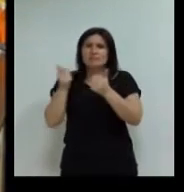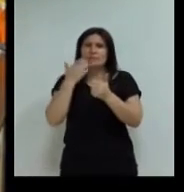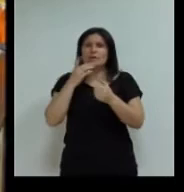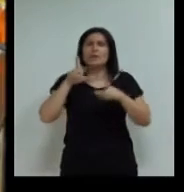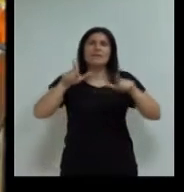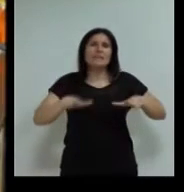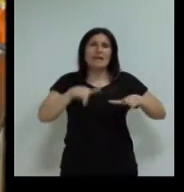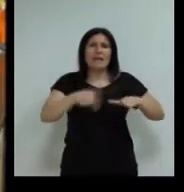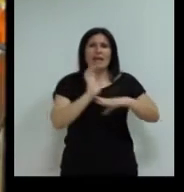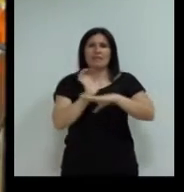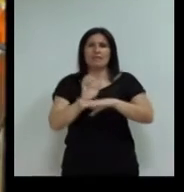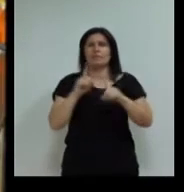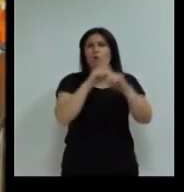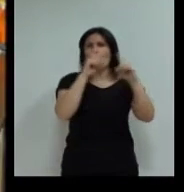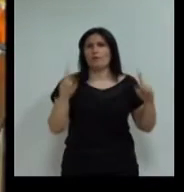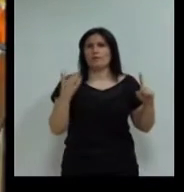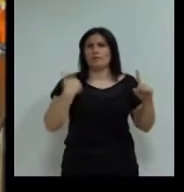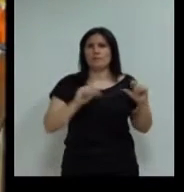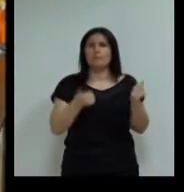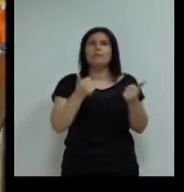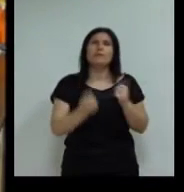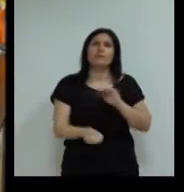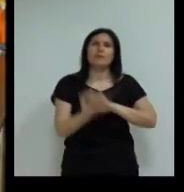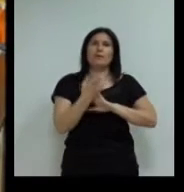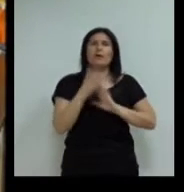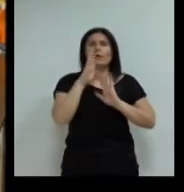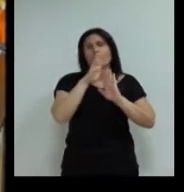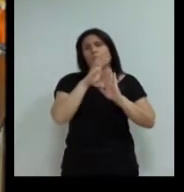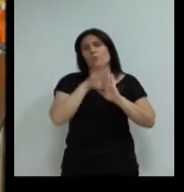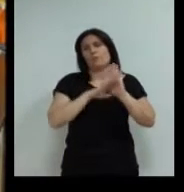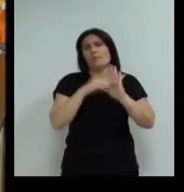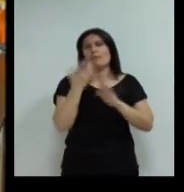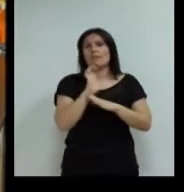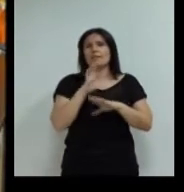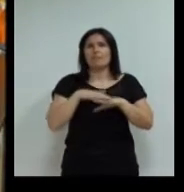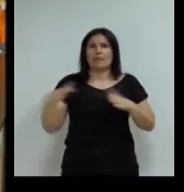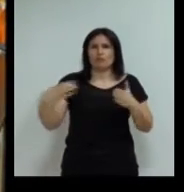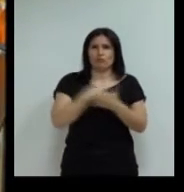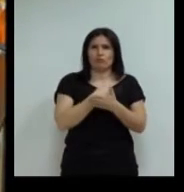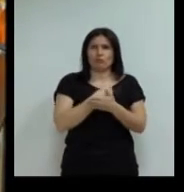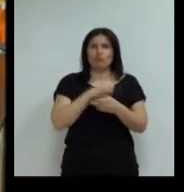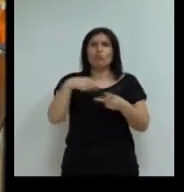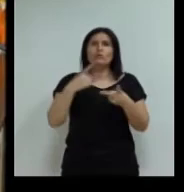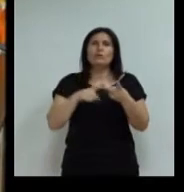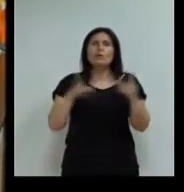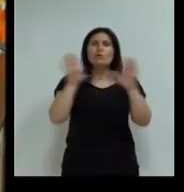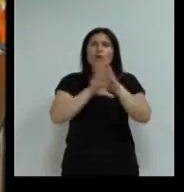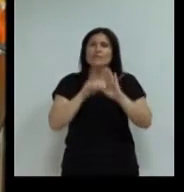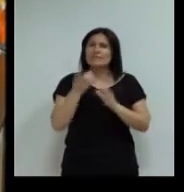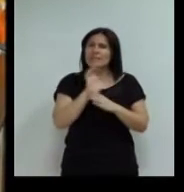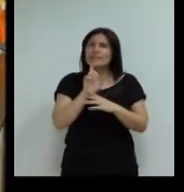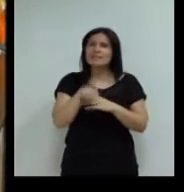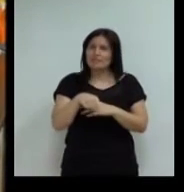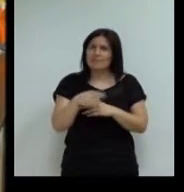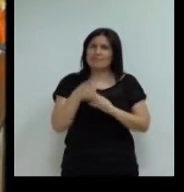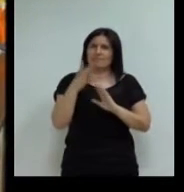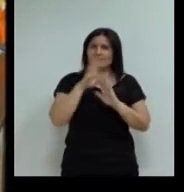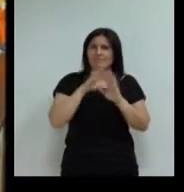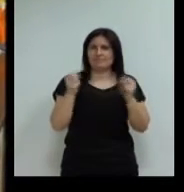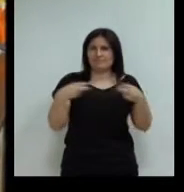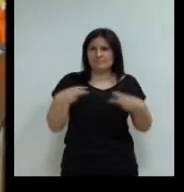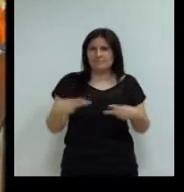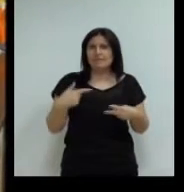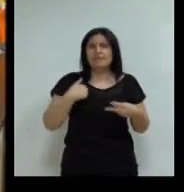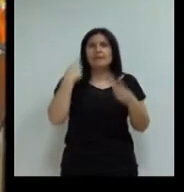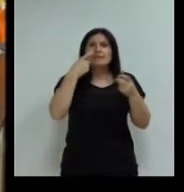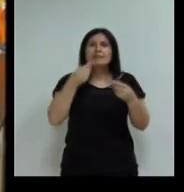cine ya durante todo el año nació el primer programa Cine para Todos, después se llamó 12 noches de cine, en las que intentábamos